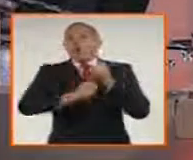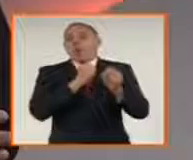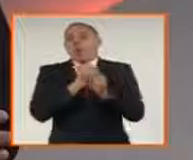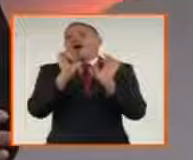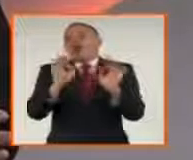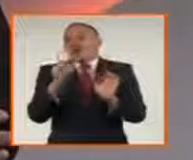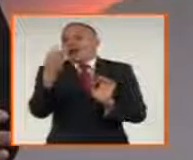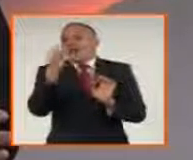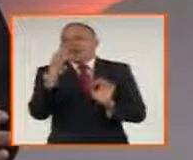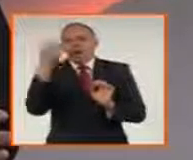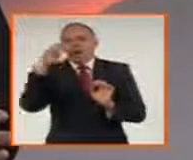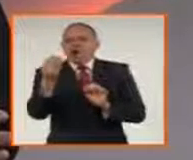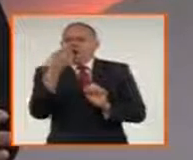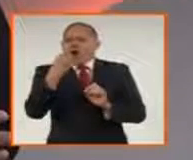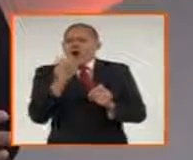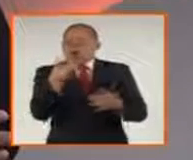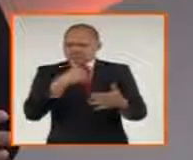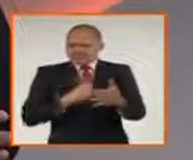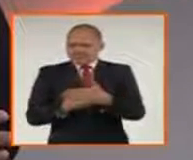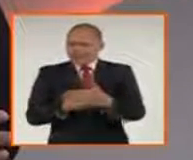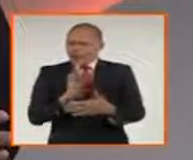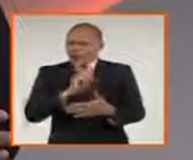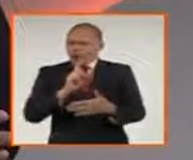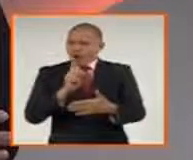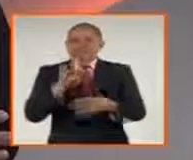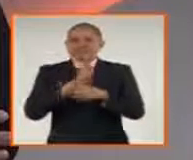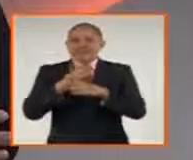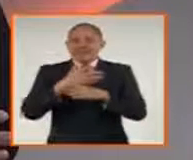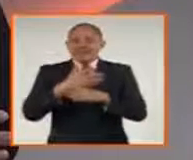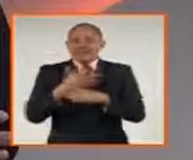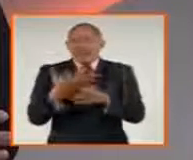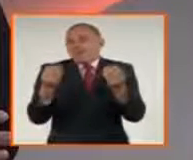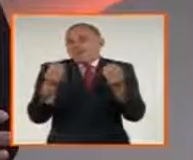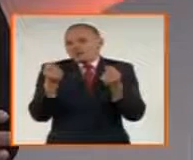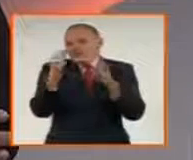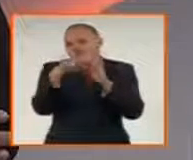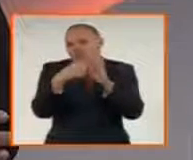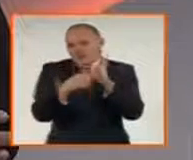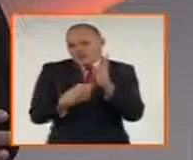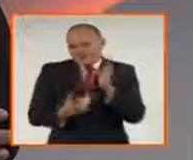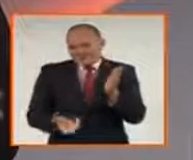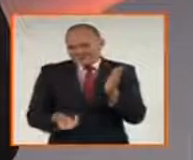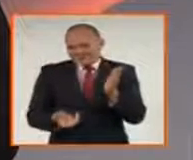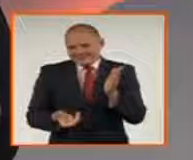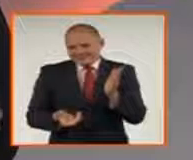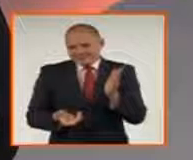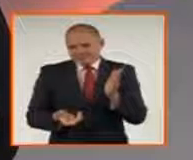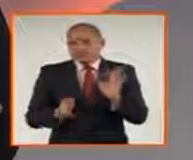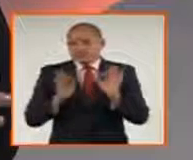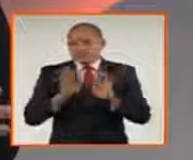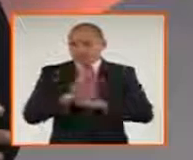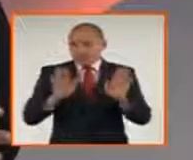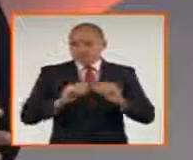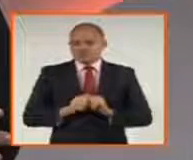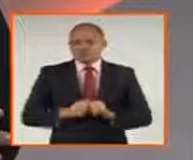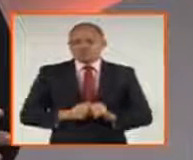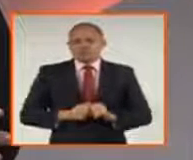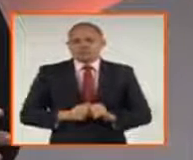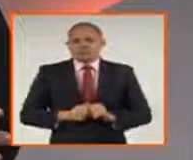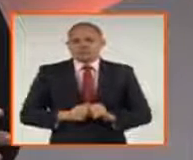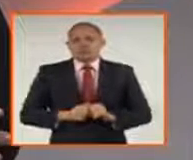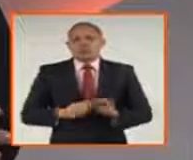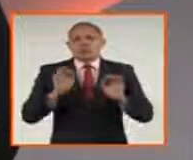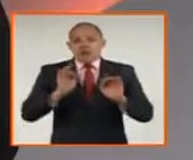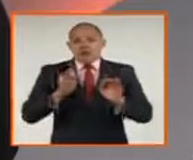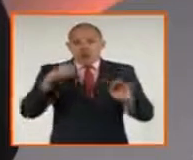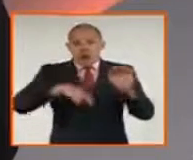educación, hasta el apoyo. También hay. La institución de la obligación del alimento es una de las primeras que desarrolla el